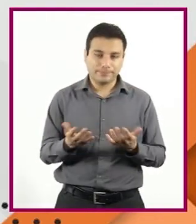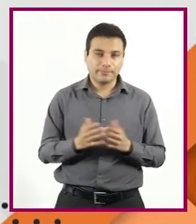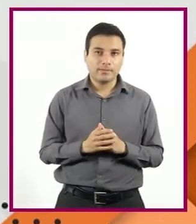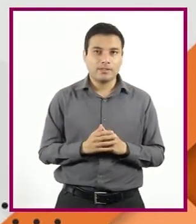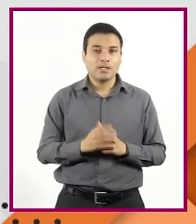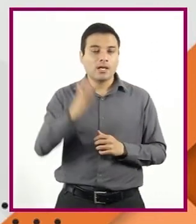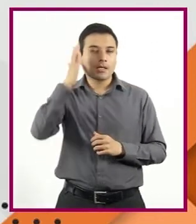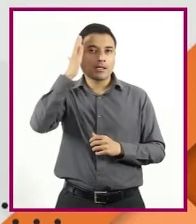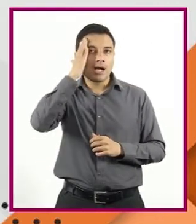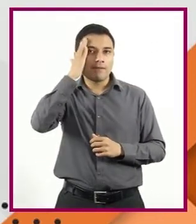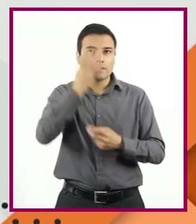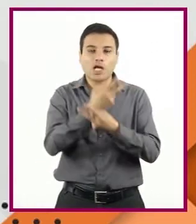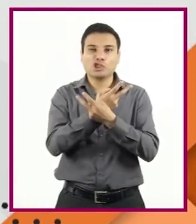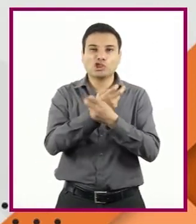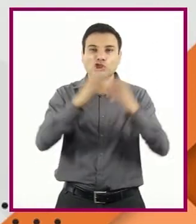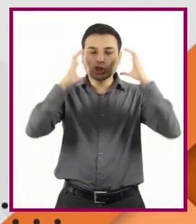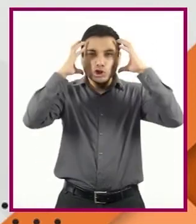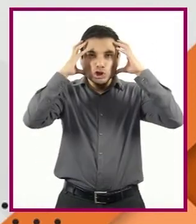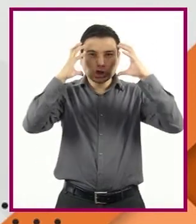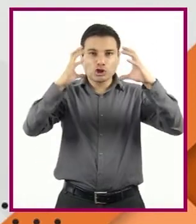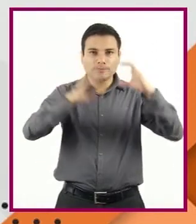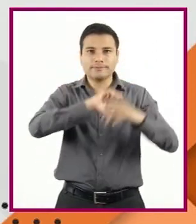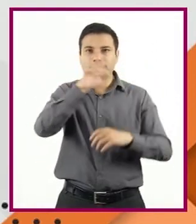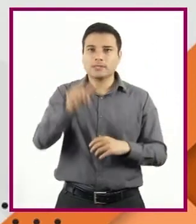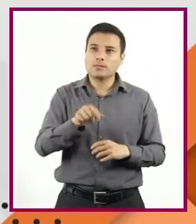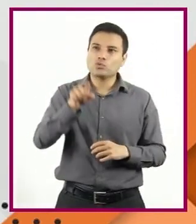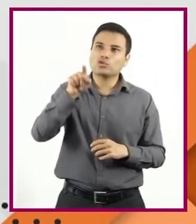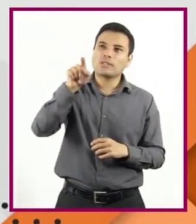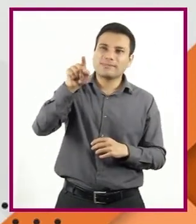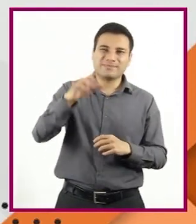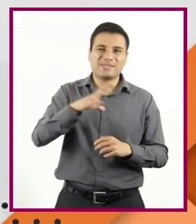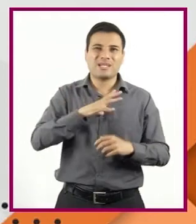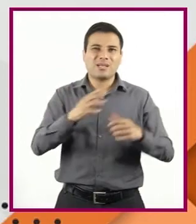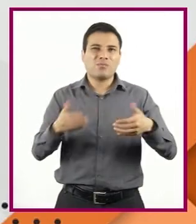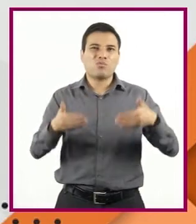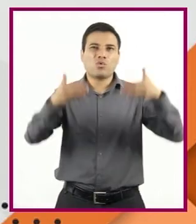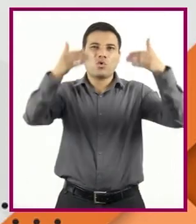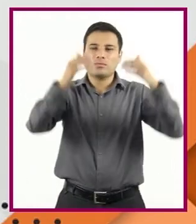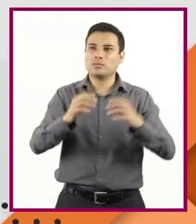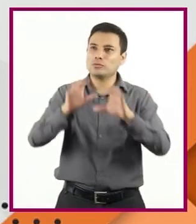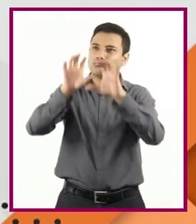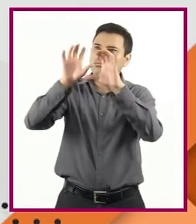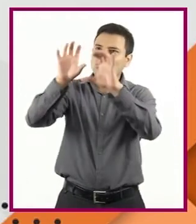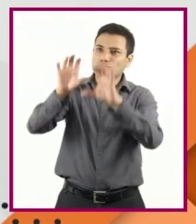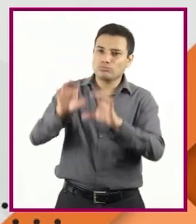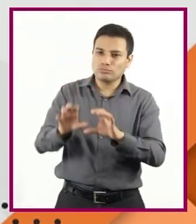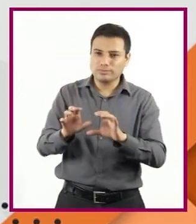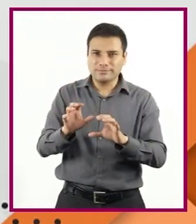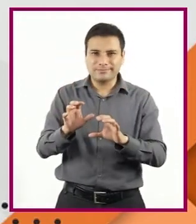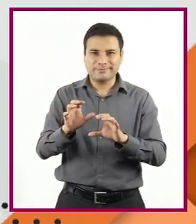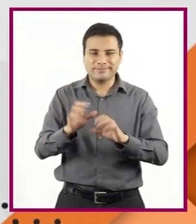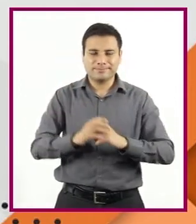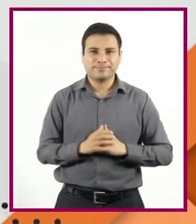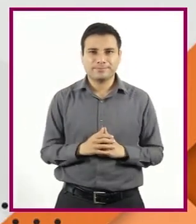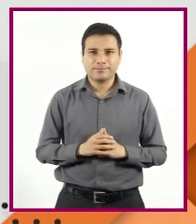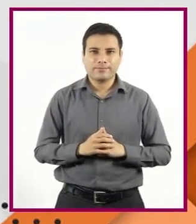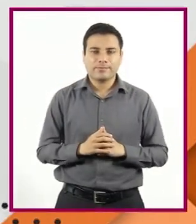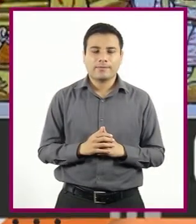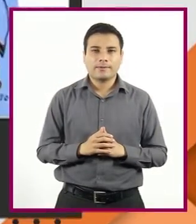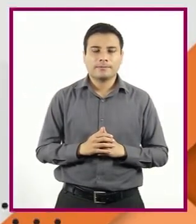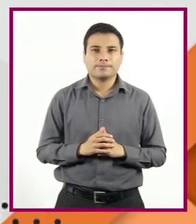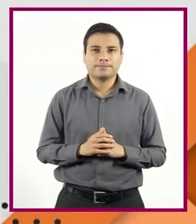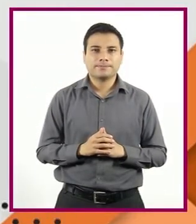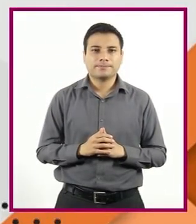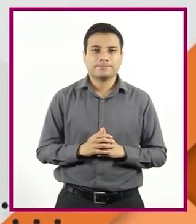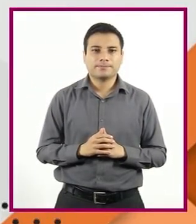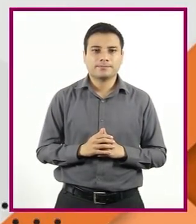los sacrificados iban a parar al Zompantli, el muro de cráneos situado a un lado del templo mayor. La forma